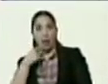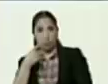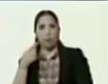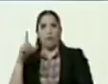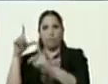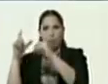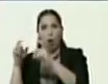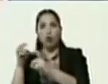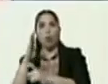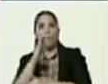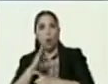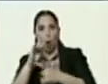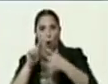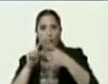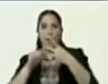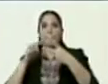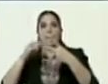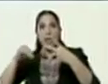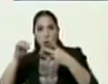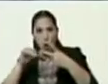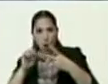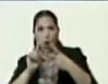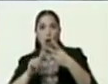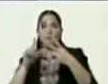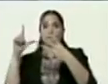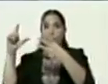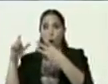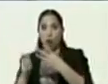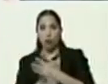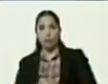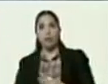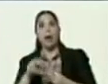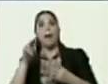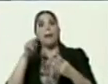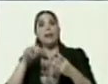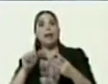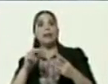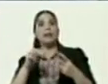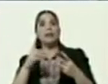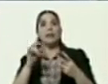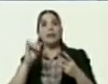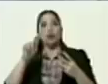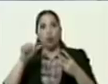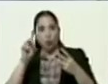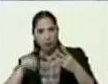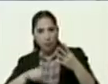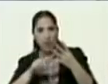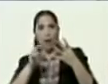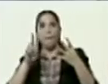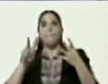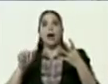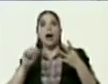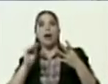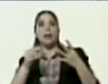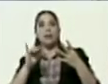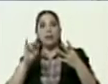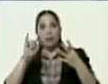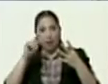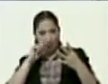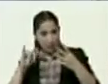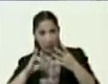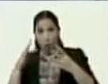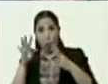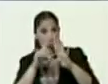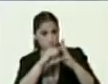brother, se tomó una foto con alias el menor, se tomó una foto con alias Nandito y se tomó una foto con alias Vaquita. Los cuatro estaban